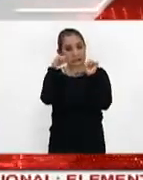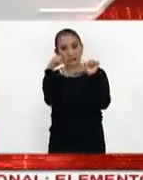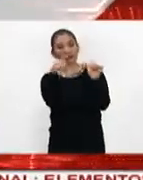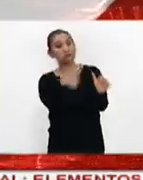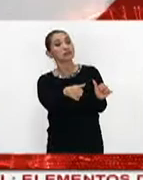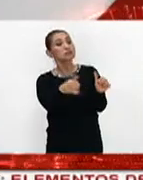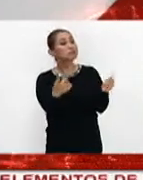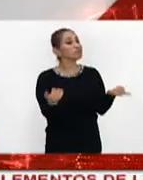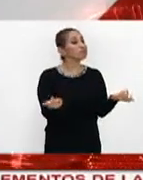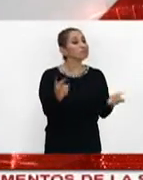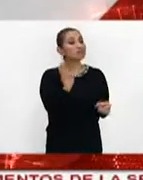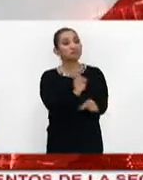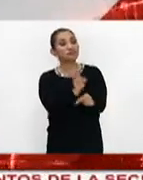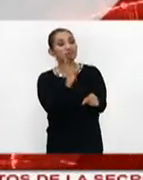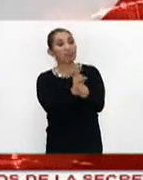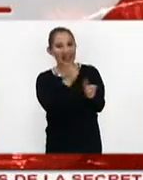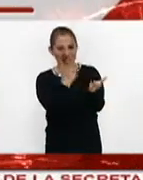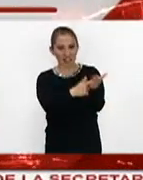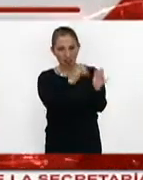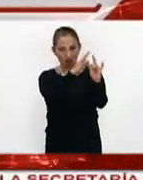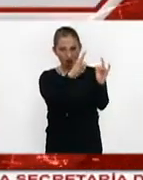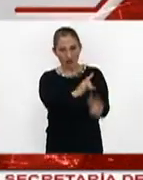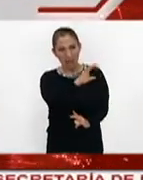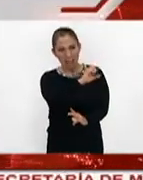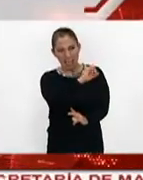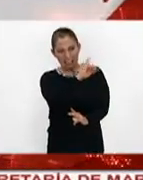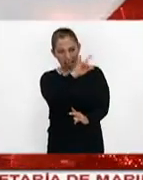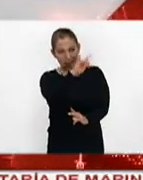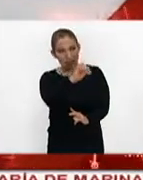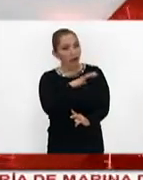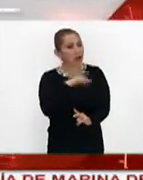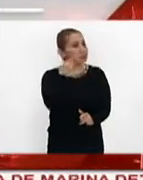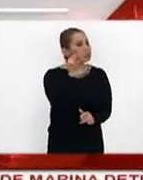pendientes en las casillas, que haya